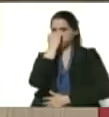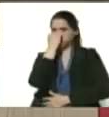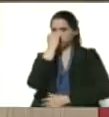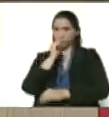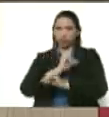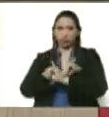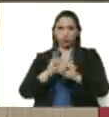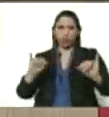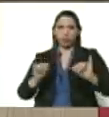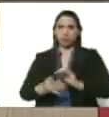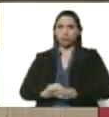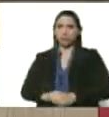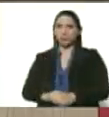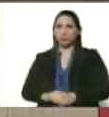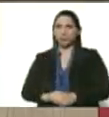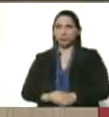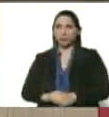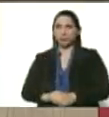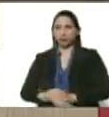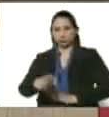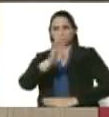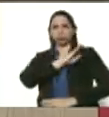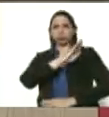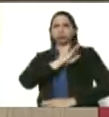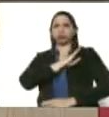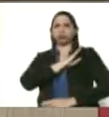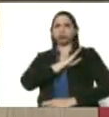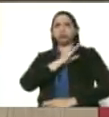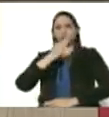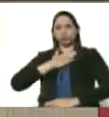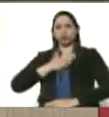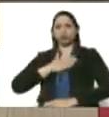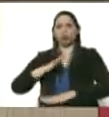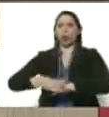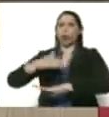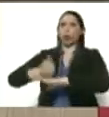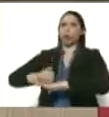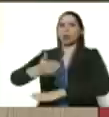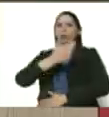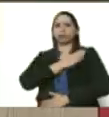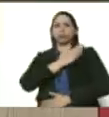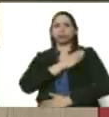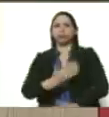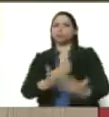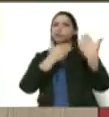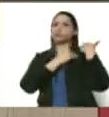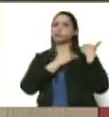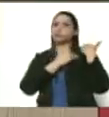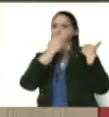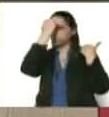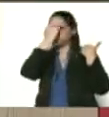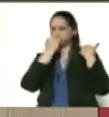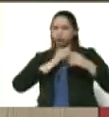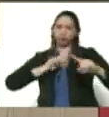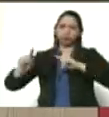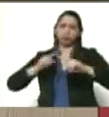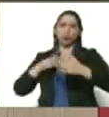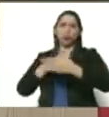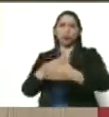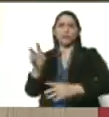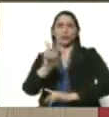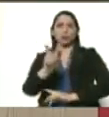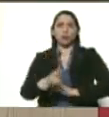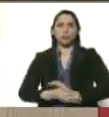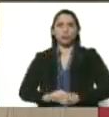ya se atribuyó esta acción criminal, terrorista y mercenaria contra